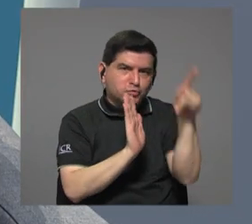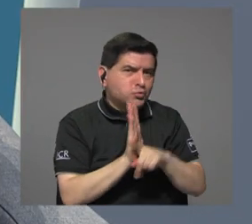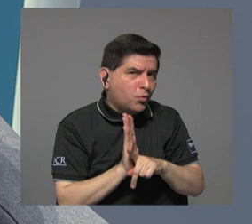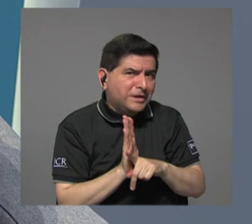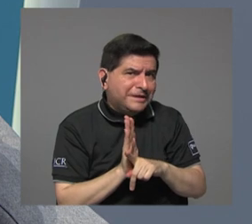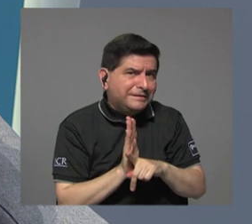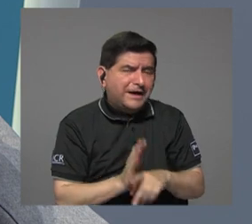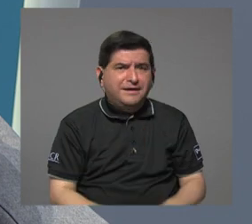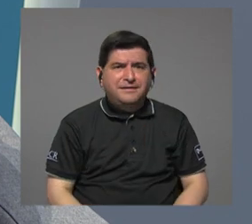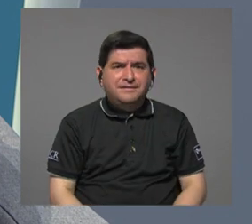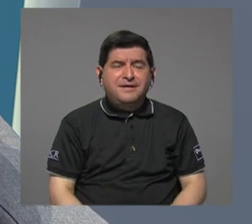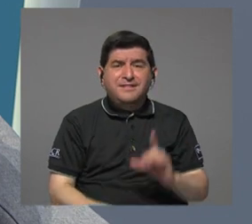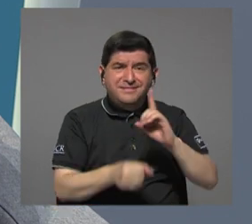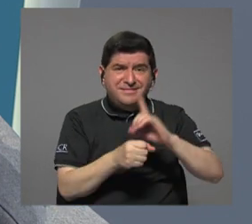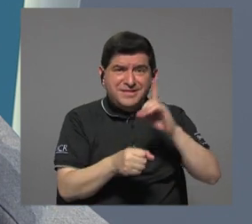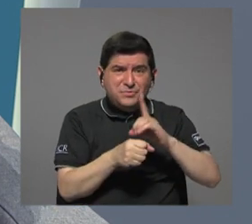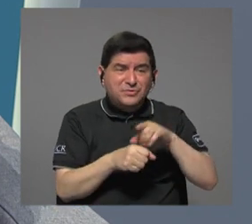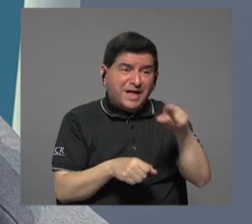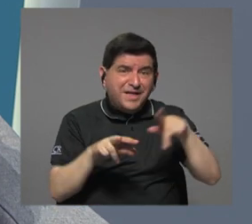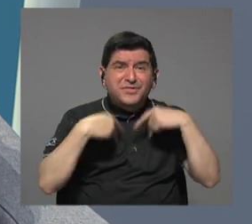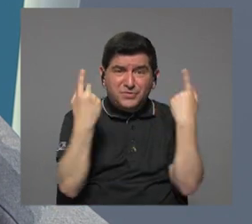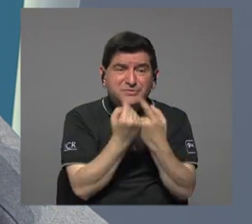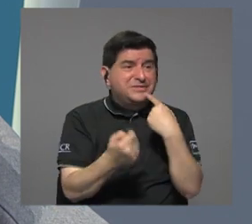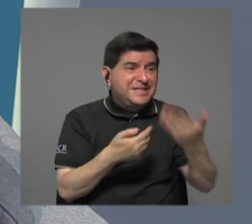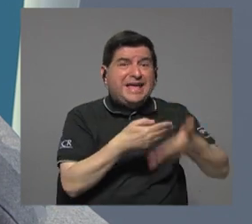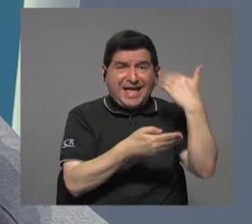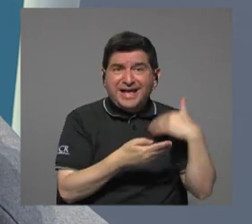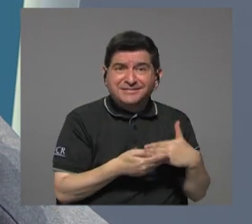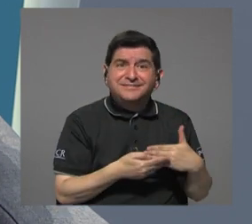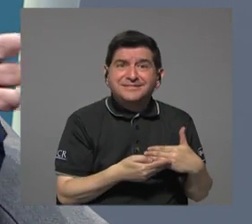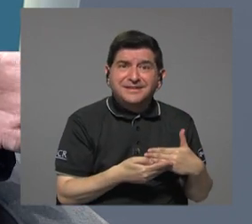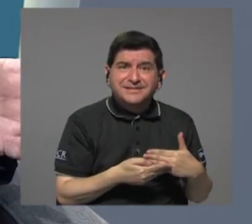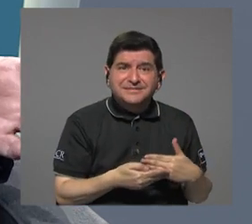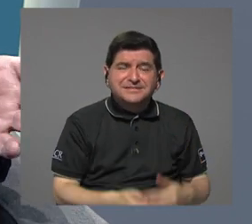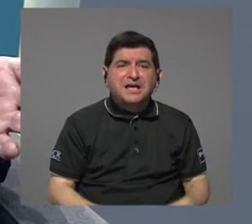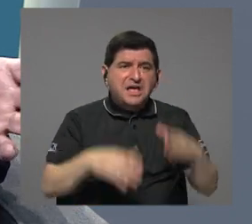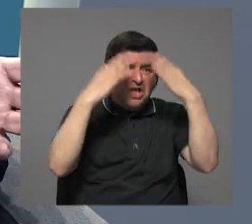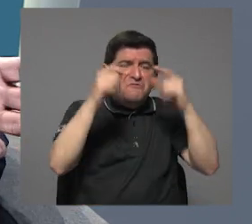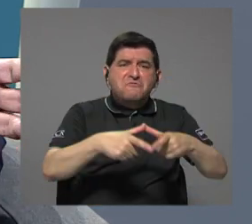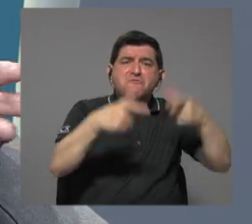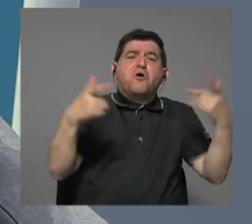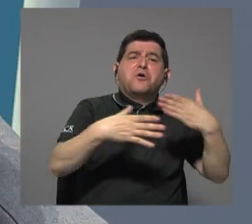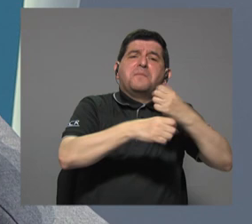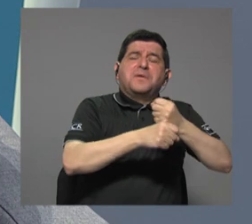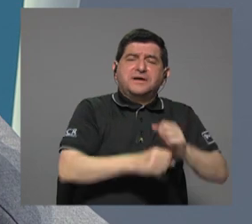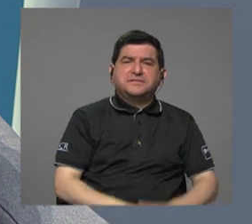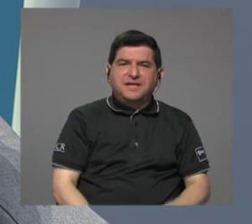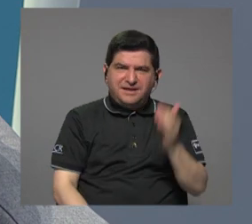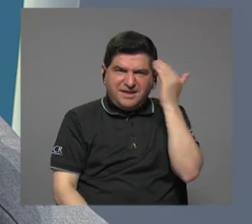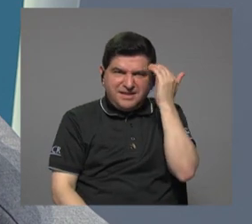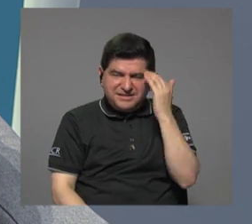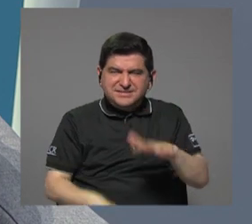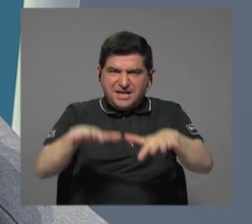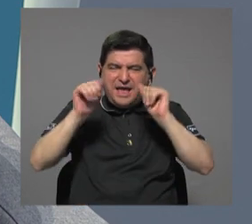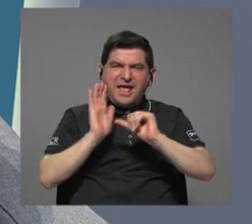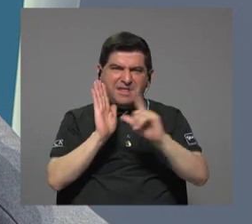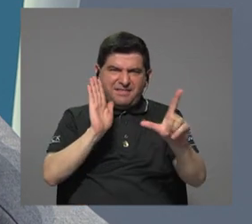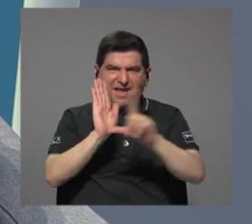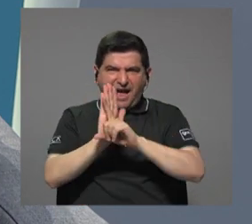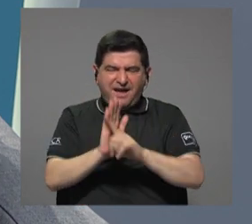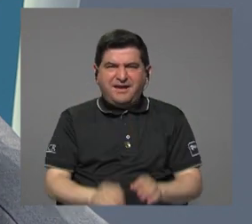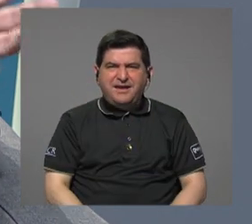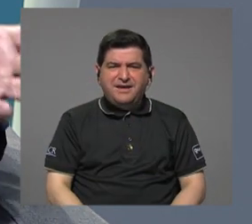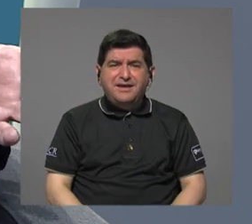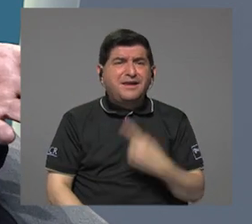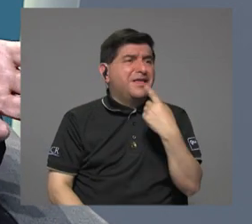la componen los diputados de sus partidos que yo mencionó que ya saca un informe mayoría y que sé que dentro del plenario legislativo y